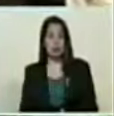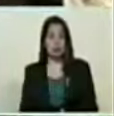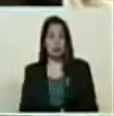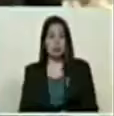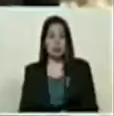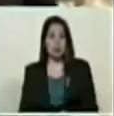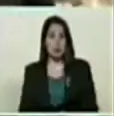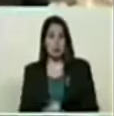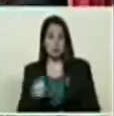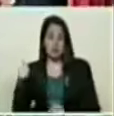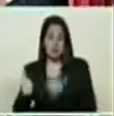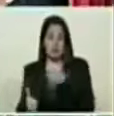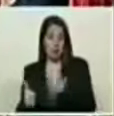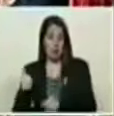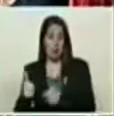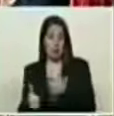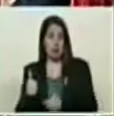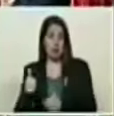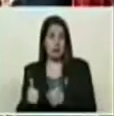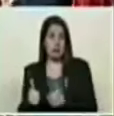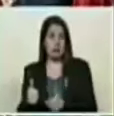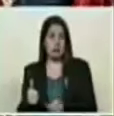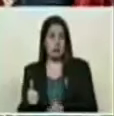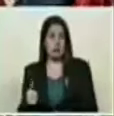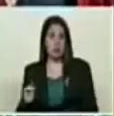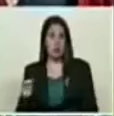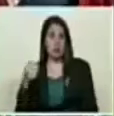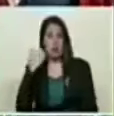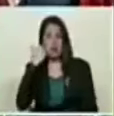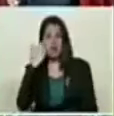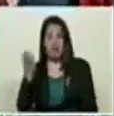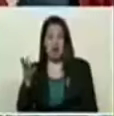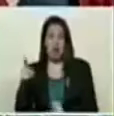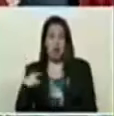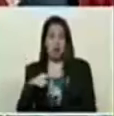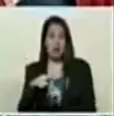Y el candidato Feo La Cruz,